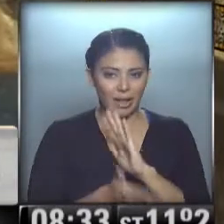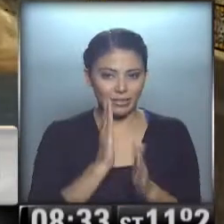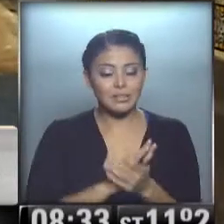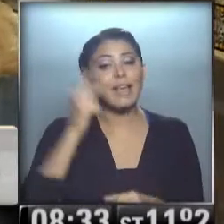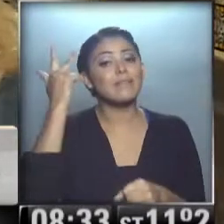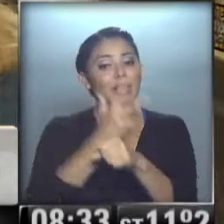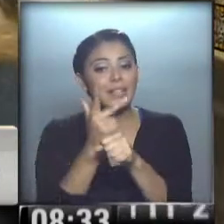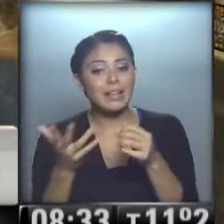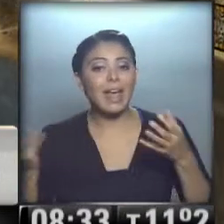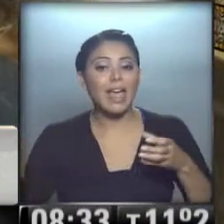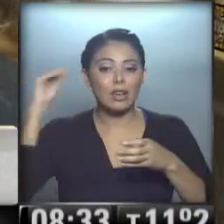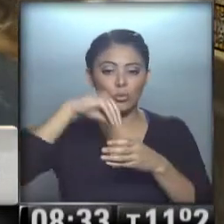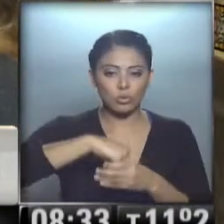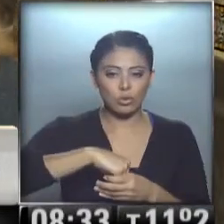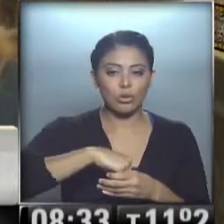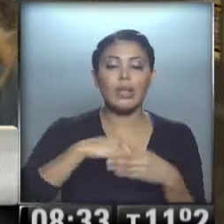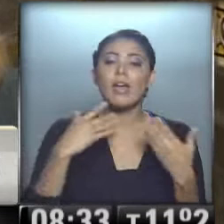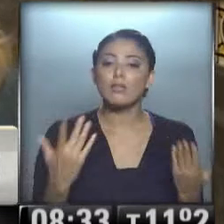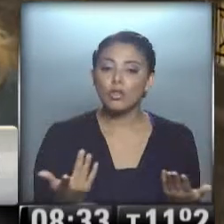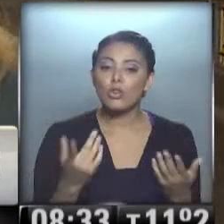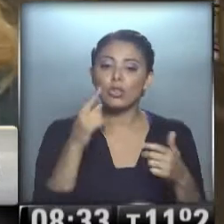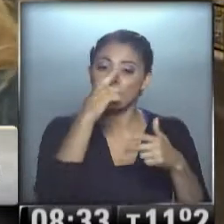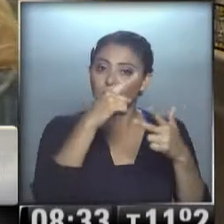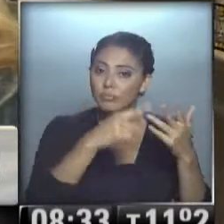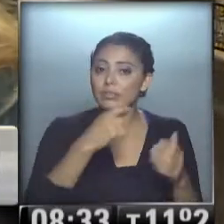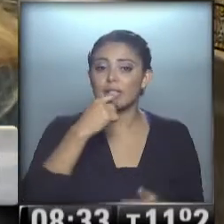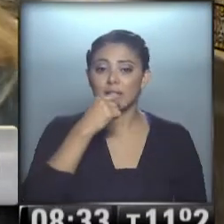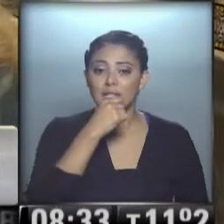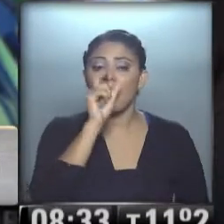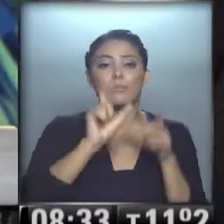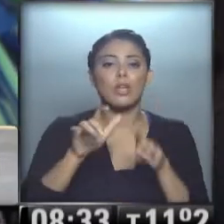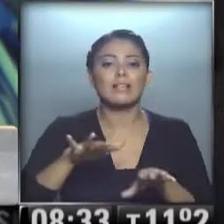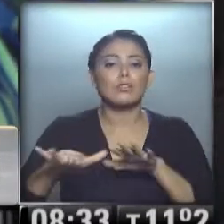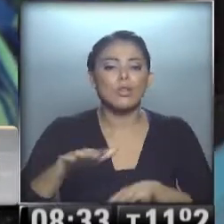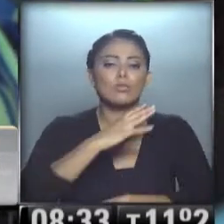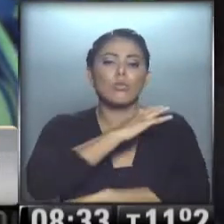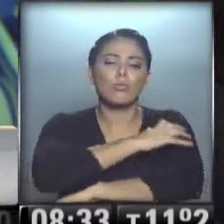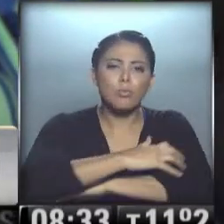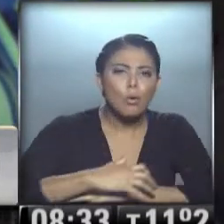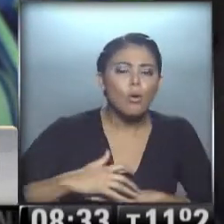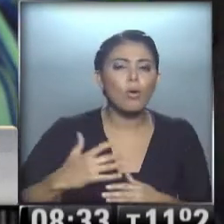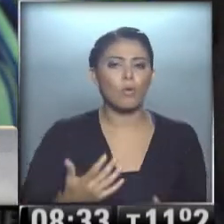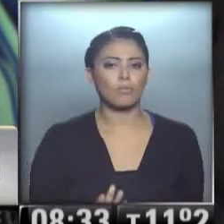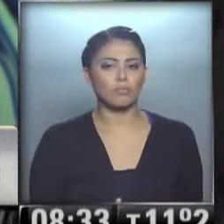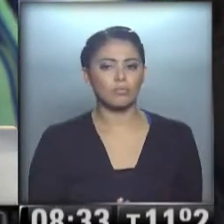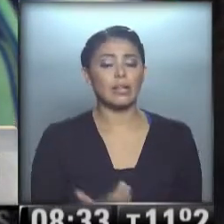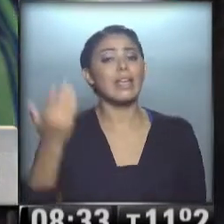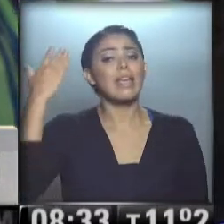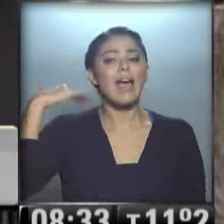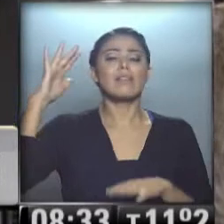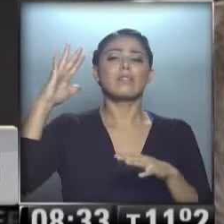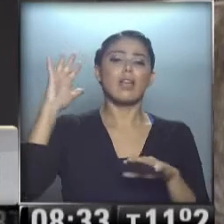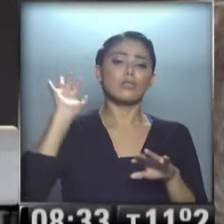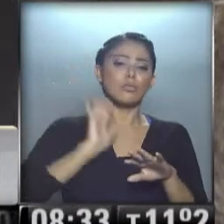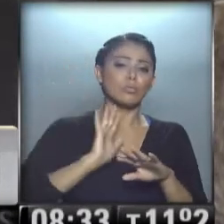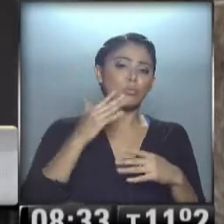es la inclusión. Entonces, en ese aspecto, quienes estén en una situación de vulnerabilidad y que hayan padecido alguno de